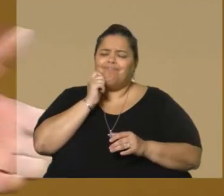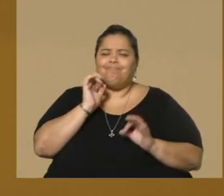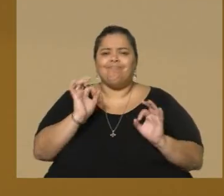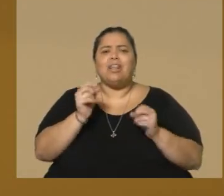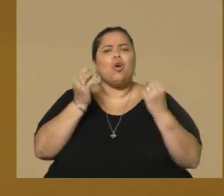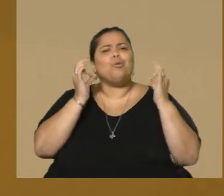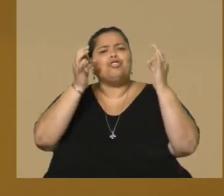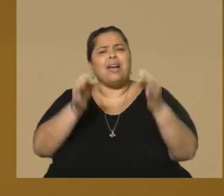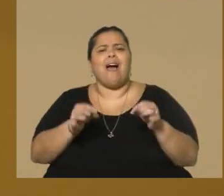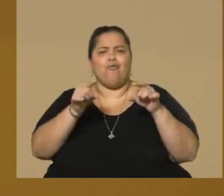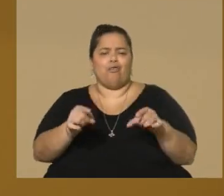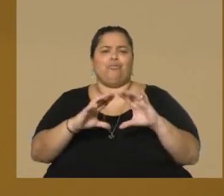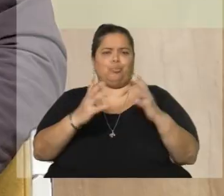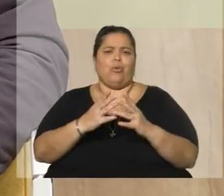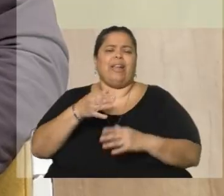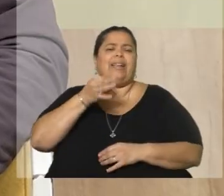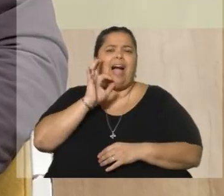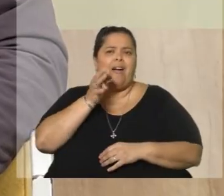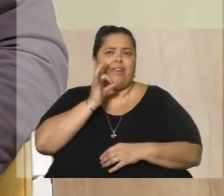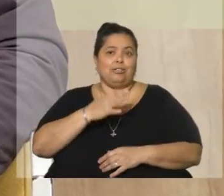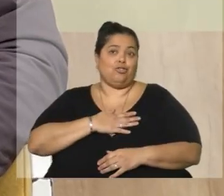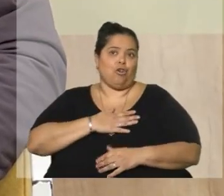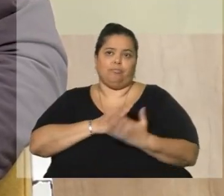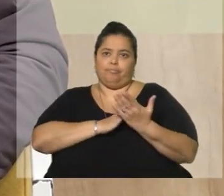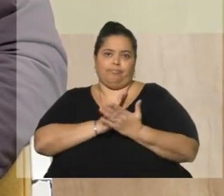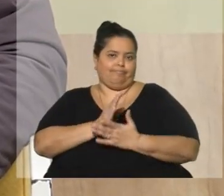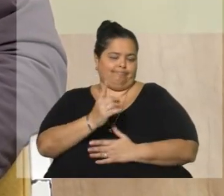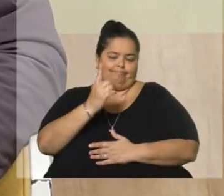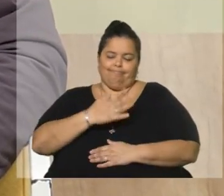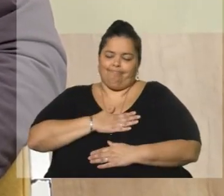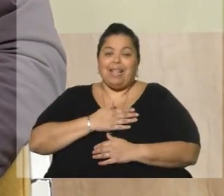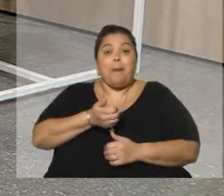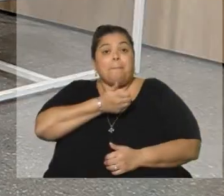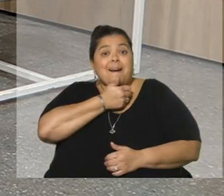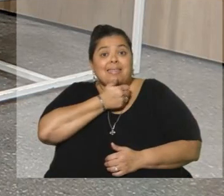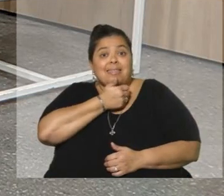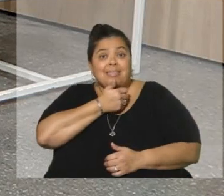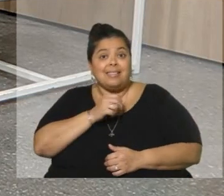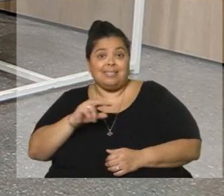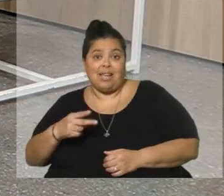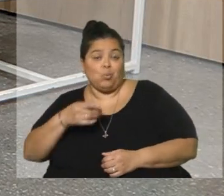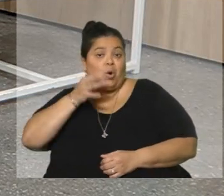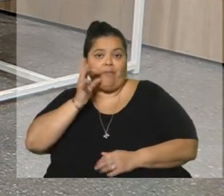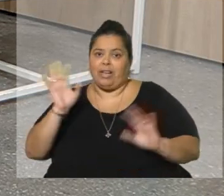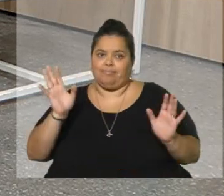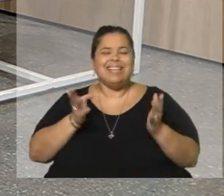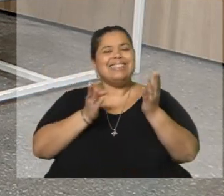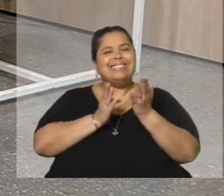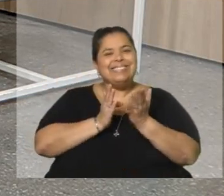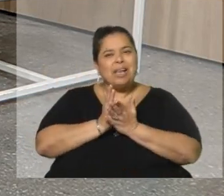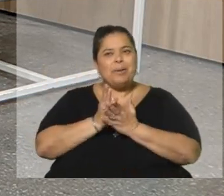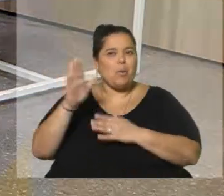llegas al café bueno consumidor número uno aparte del mate está el mate uno empieza con el café con leche